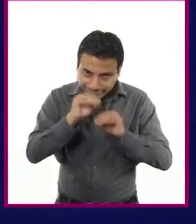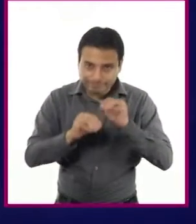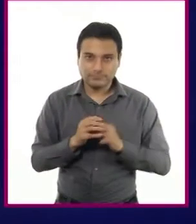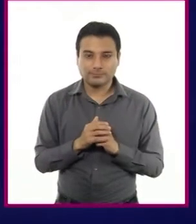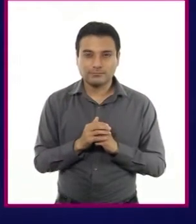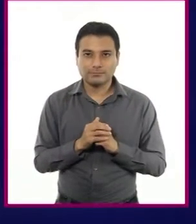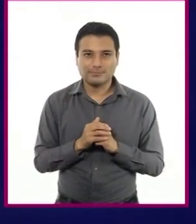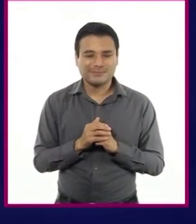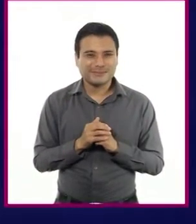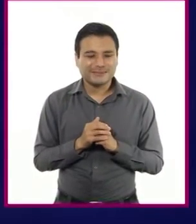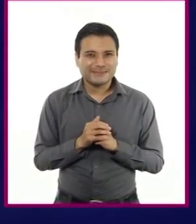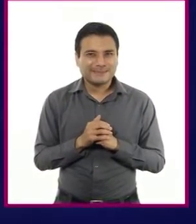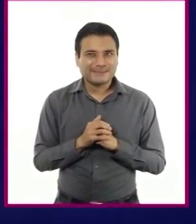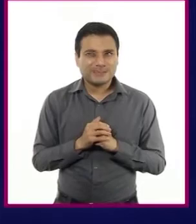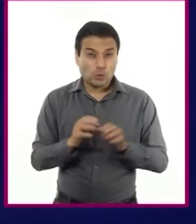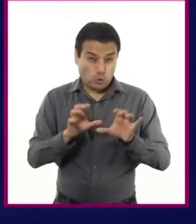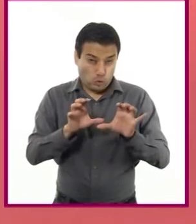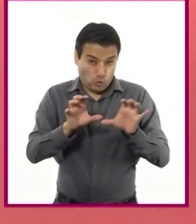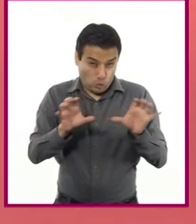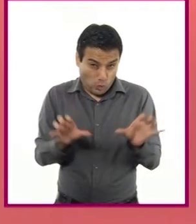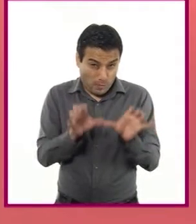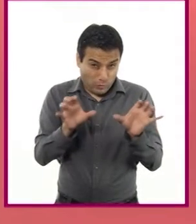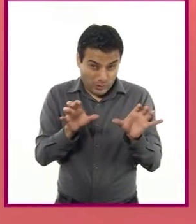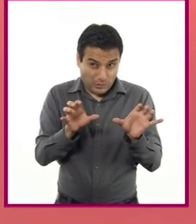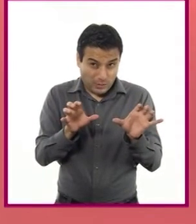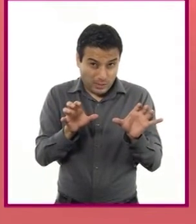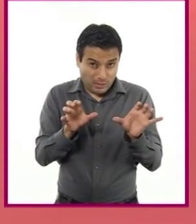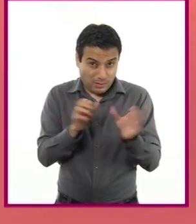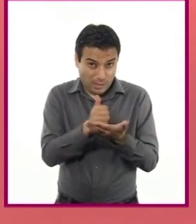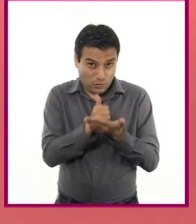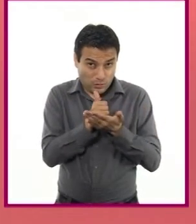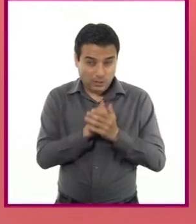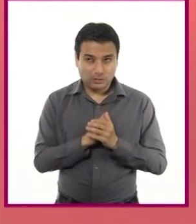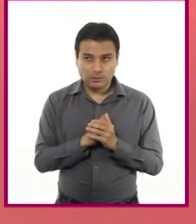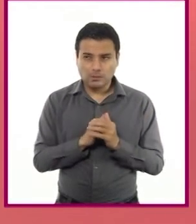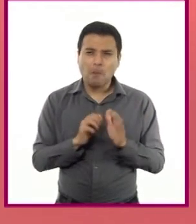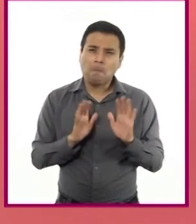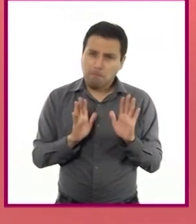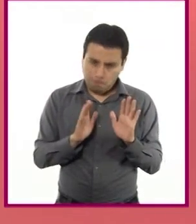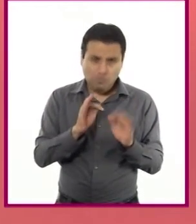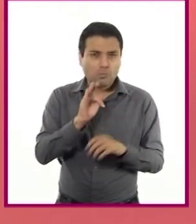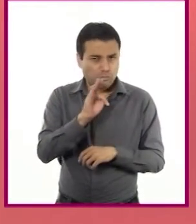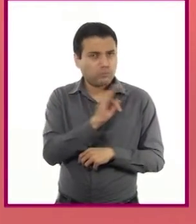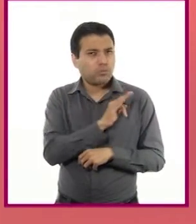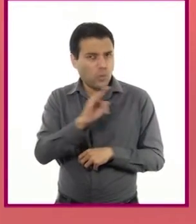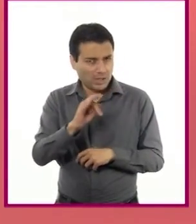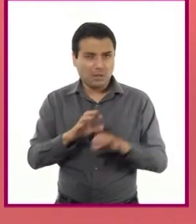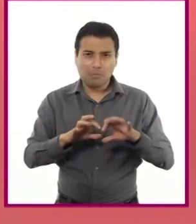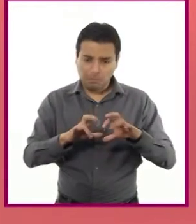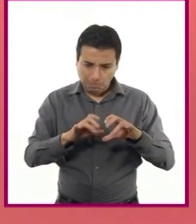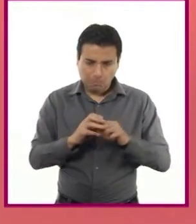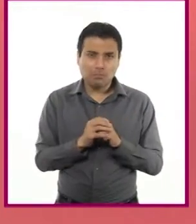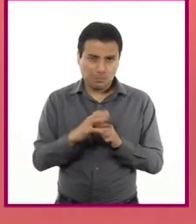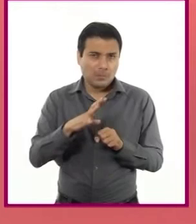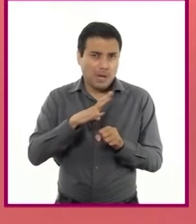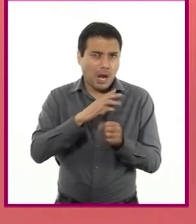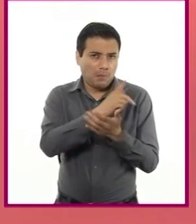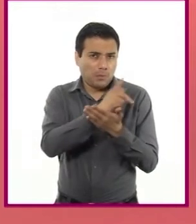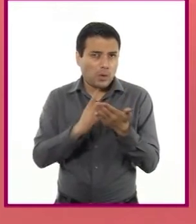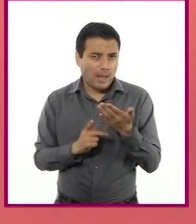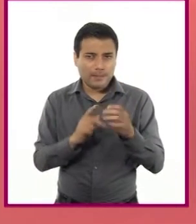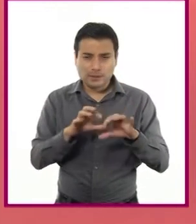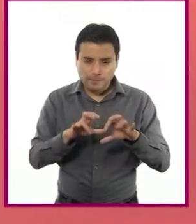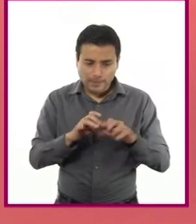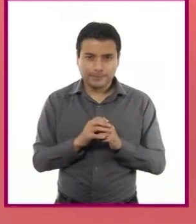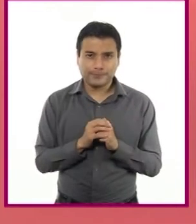¿Nos lo puede hacer la computadora, maestra? Los puedes hacer en computadora, incluso hay programas que te ayudan, pero